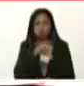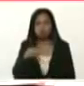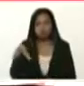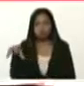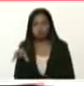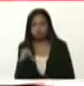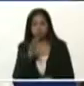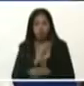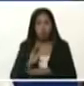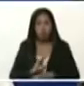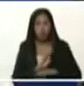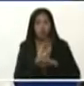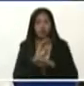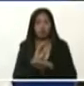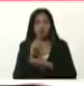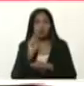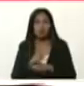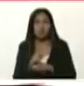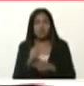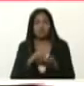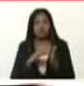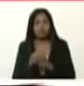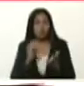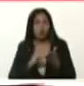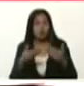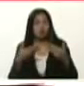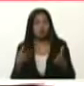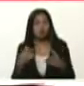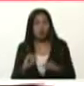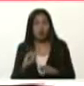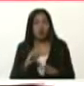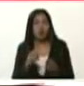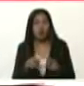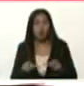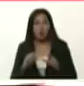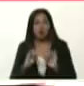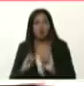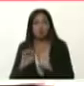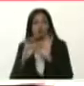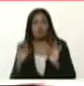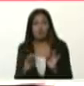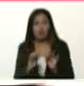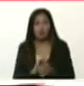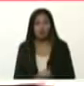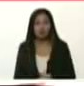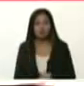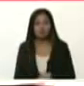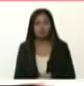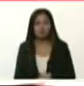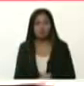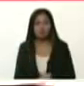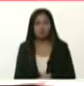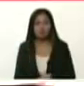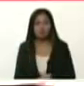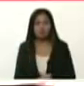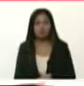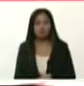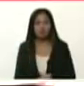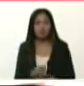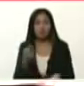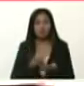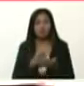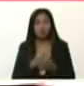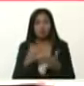y protectorados, quienes pondrán a disposición las plantas operativas de asfaltos y canteras, y esta